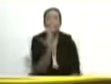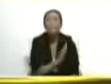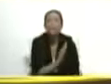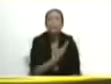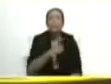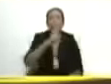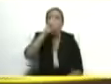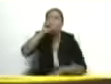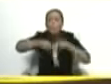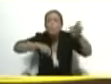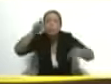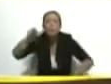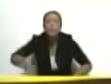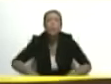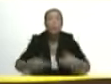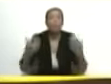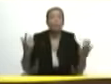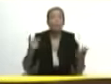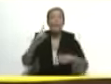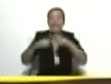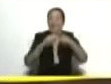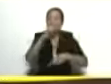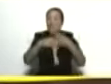XIX, en el siglo XX,